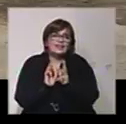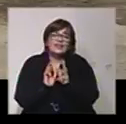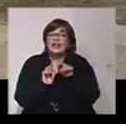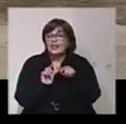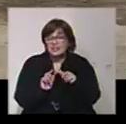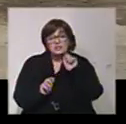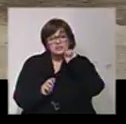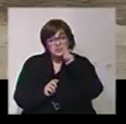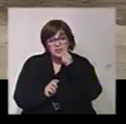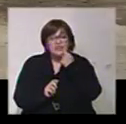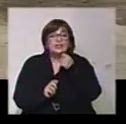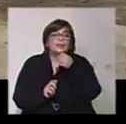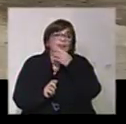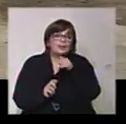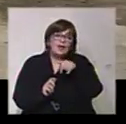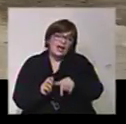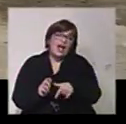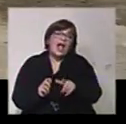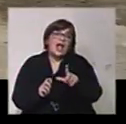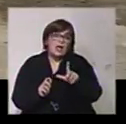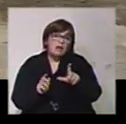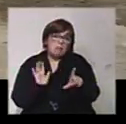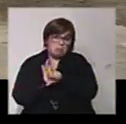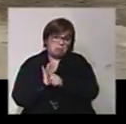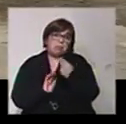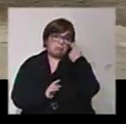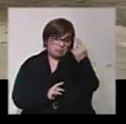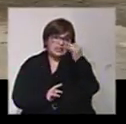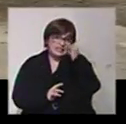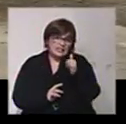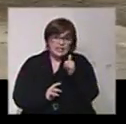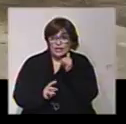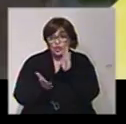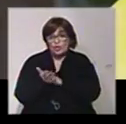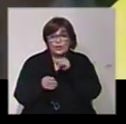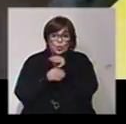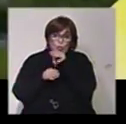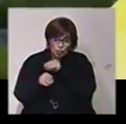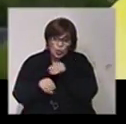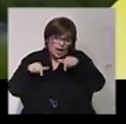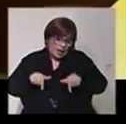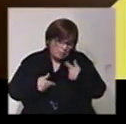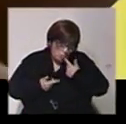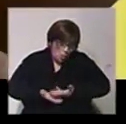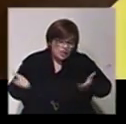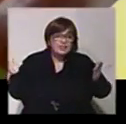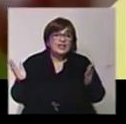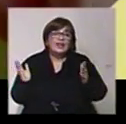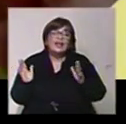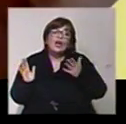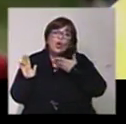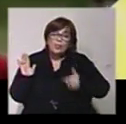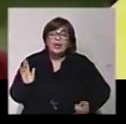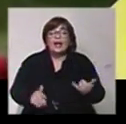estaría bueno, si siendo que acá es legal, y un poco él venía a hablar también de la cultura acá y de cómo del